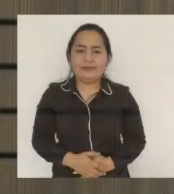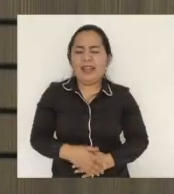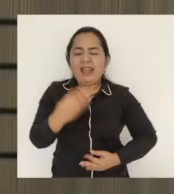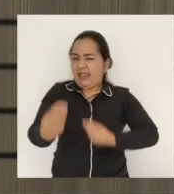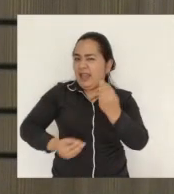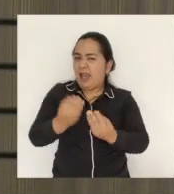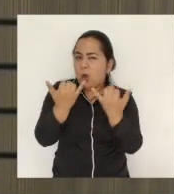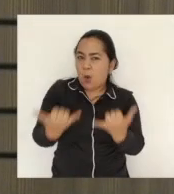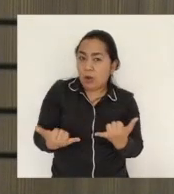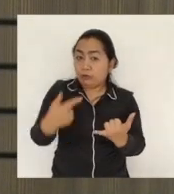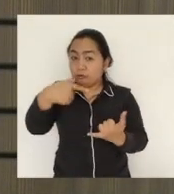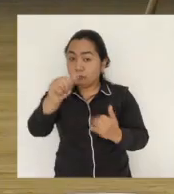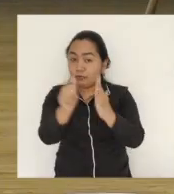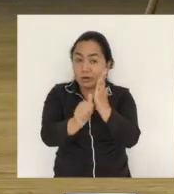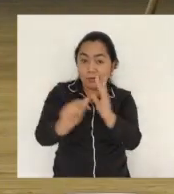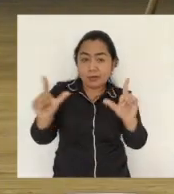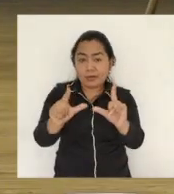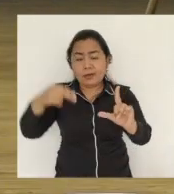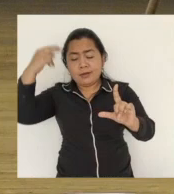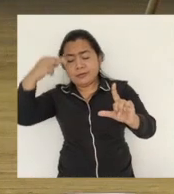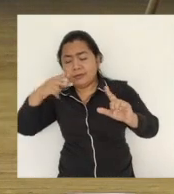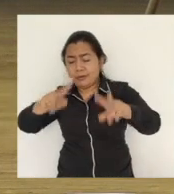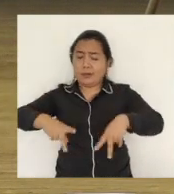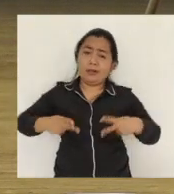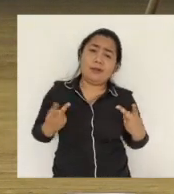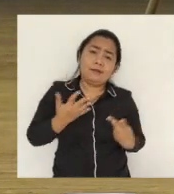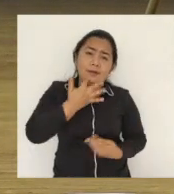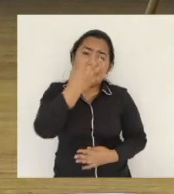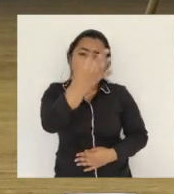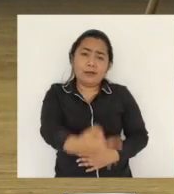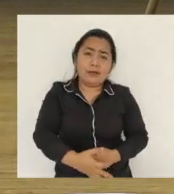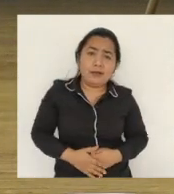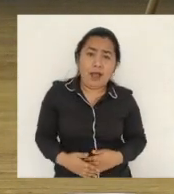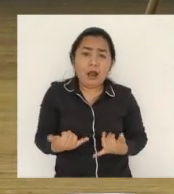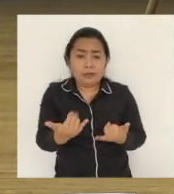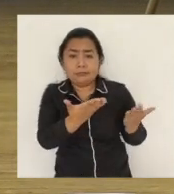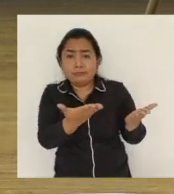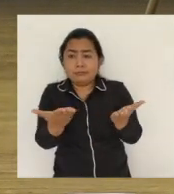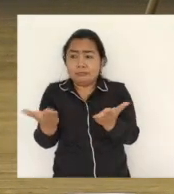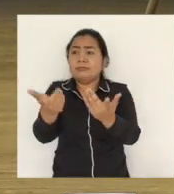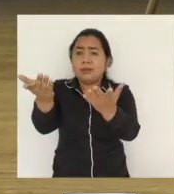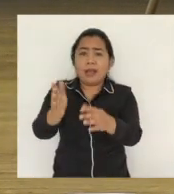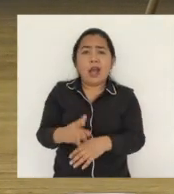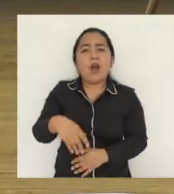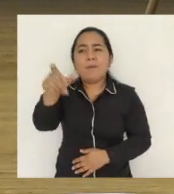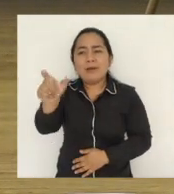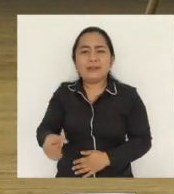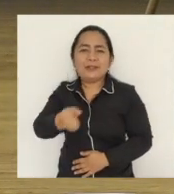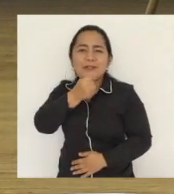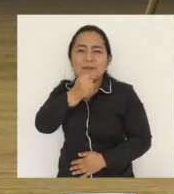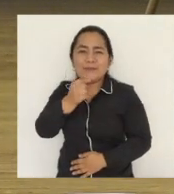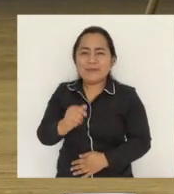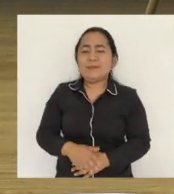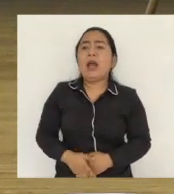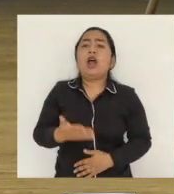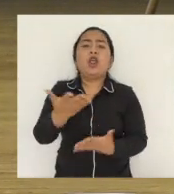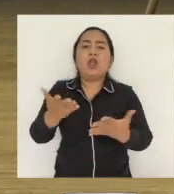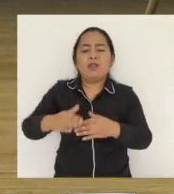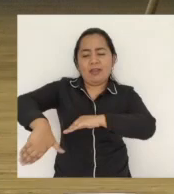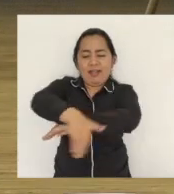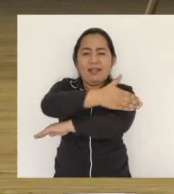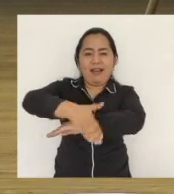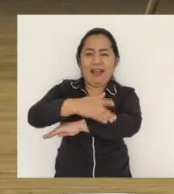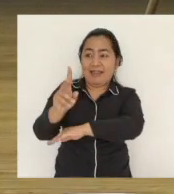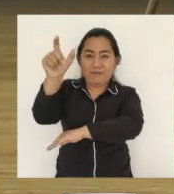¿Qué hay para hacer? Su magazine, historias de la vida real. Y le damos paso a nuestro corresponsal desde